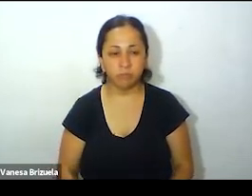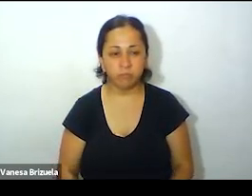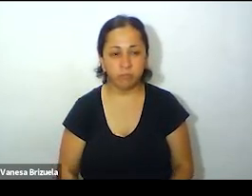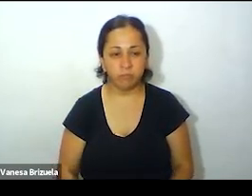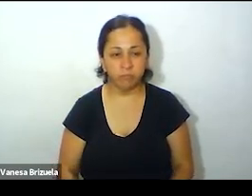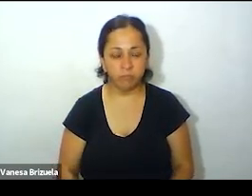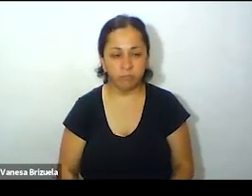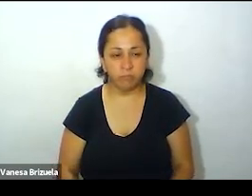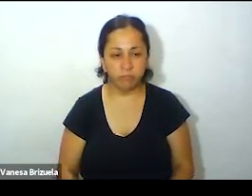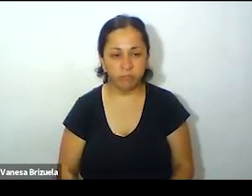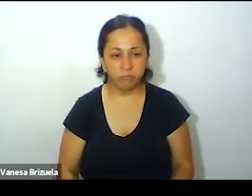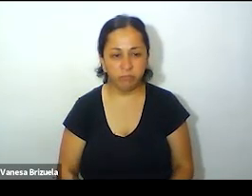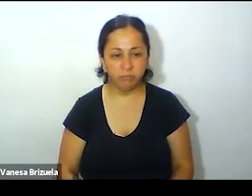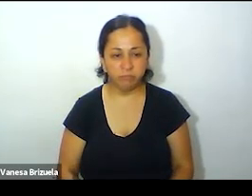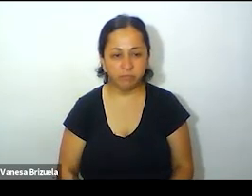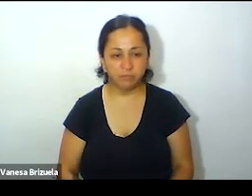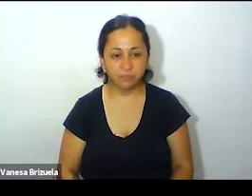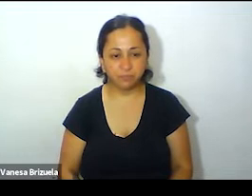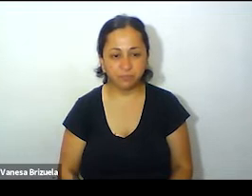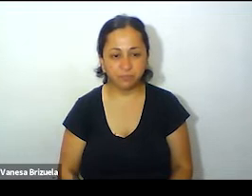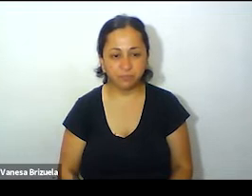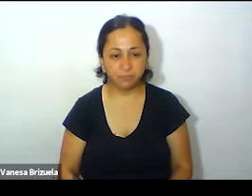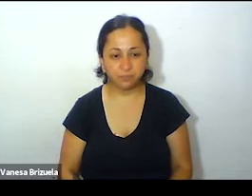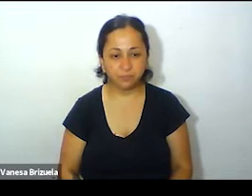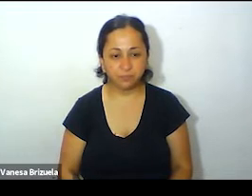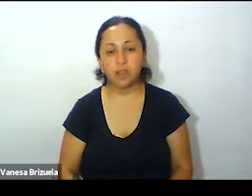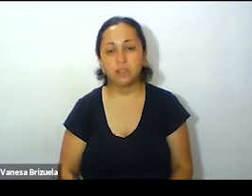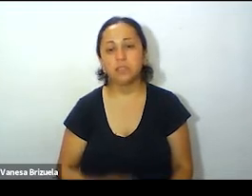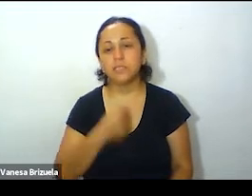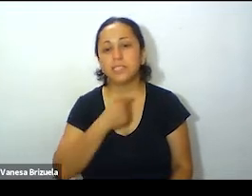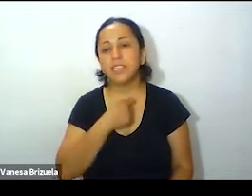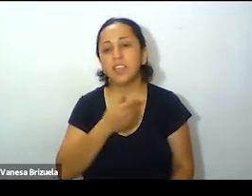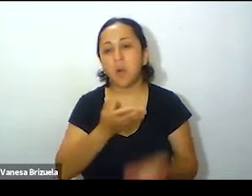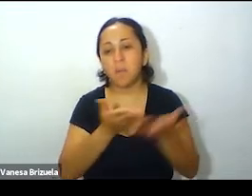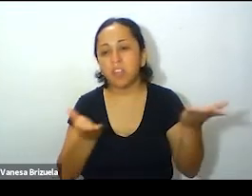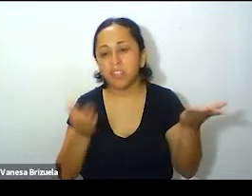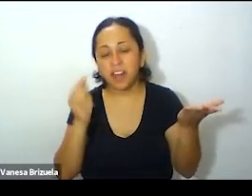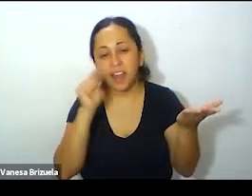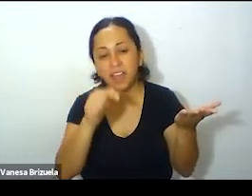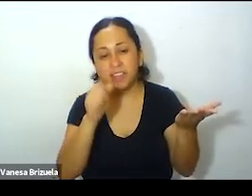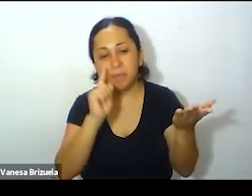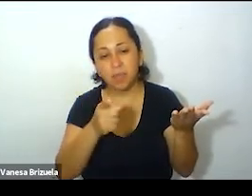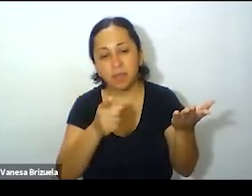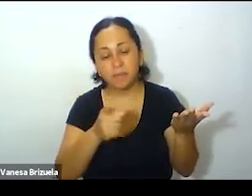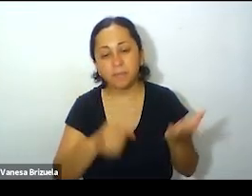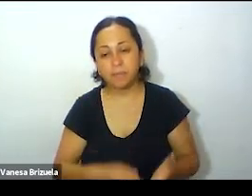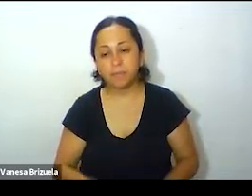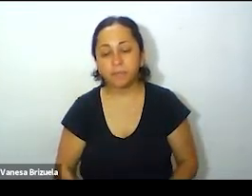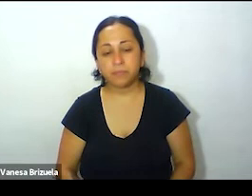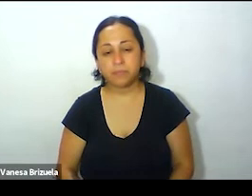Desde el loguito volvemos al inicio. Y les quería mostrar que acá también